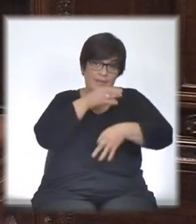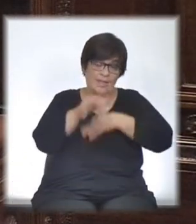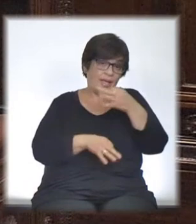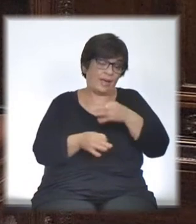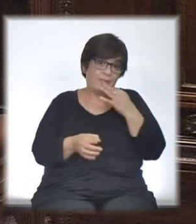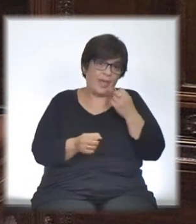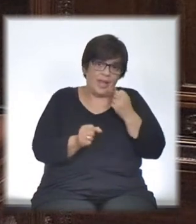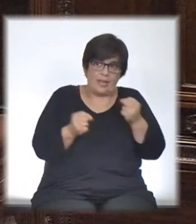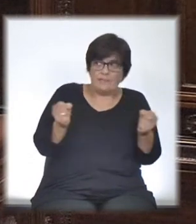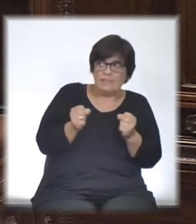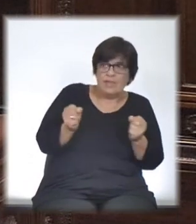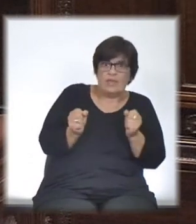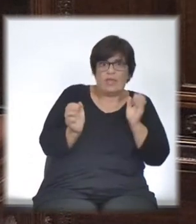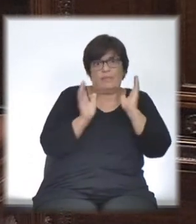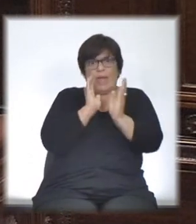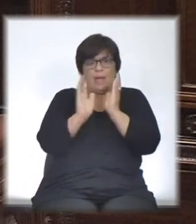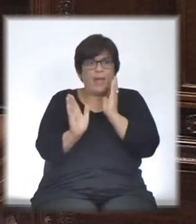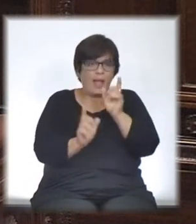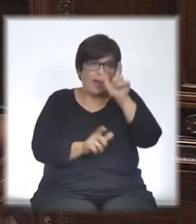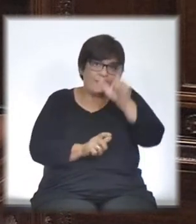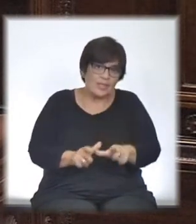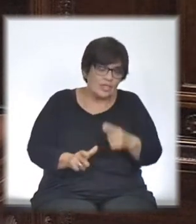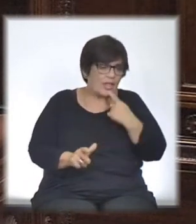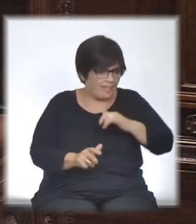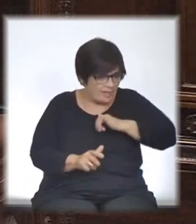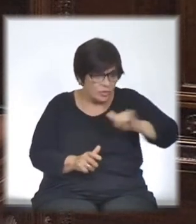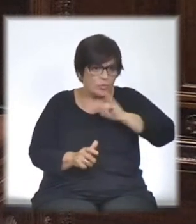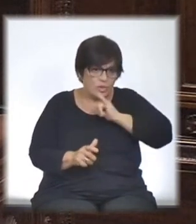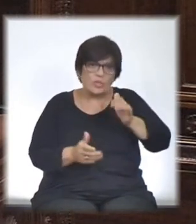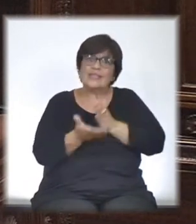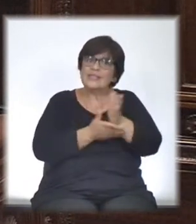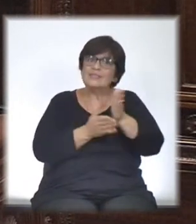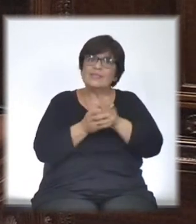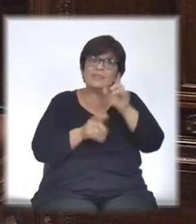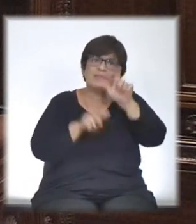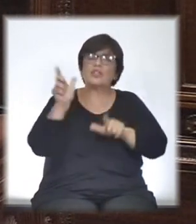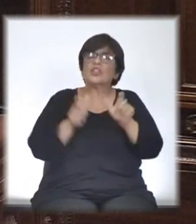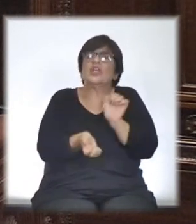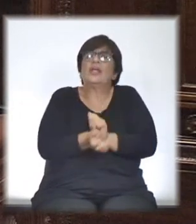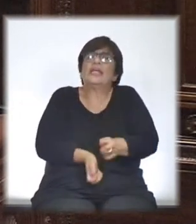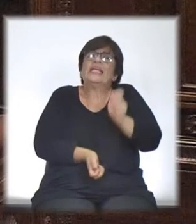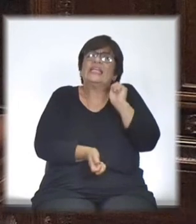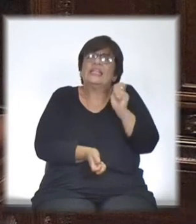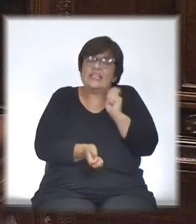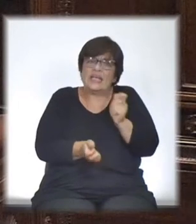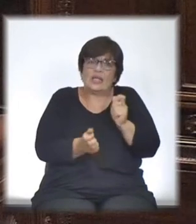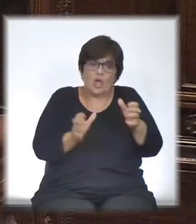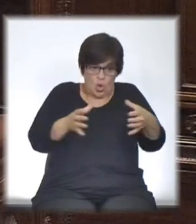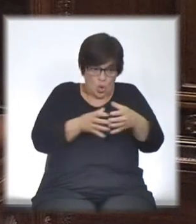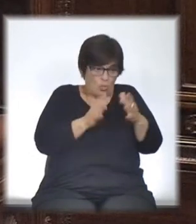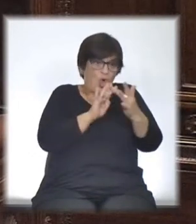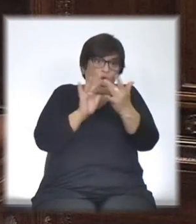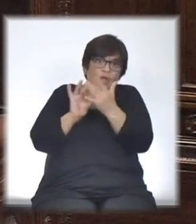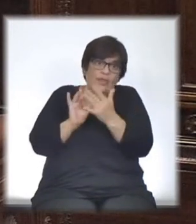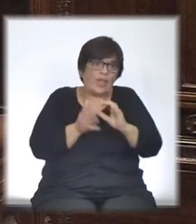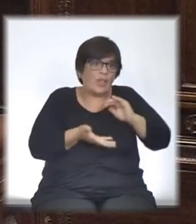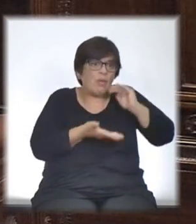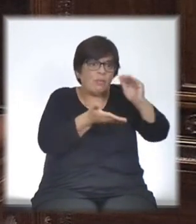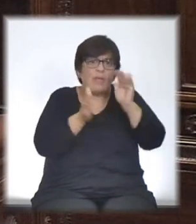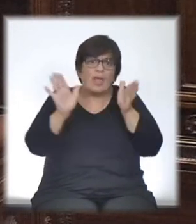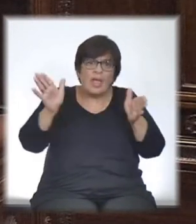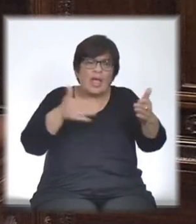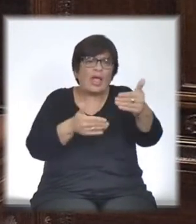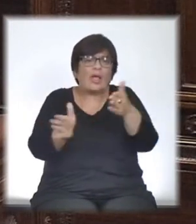solos. Nunca se dejó de denunciar la detención de un militante. Se organizaron redes solidarias para enviar paquetes de